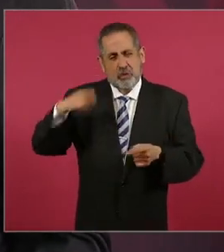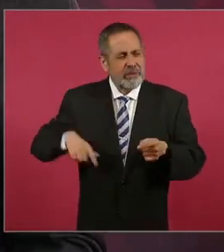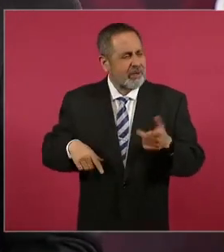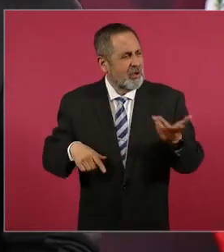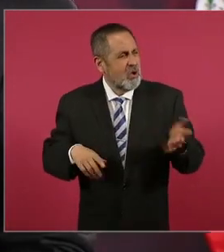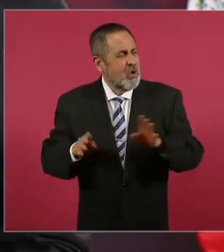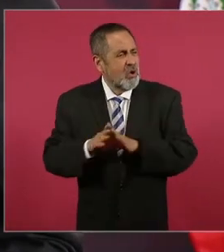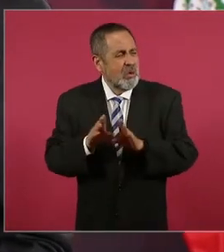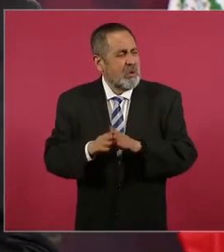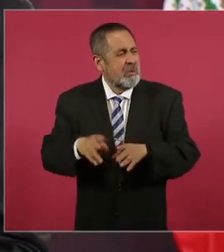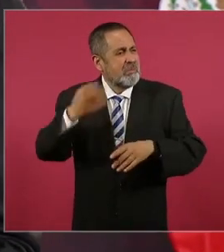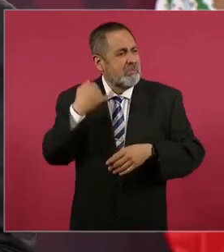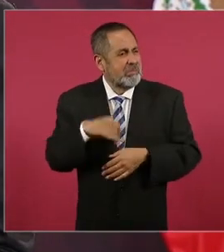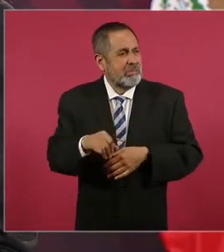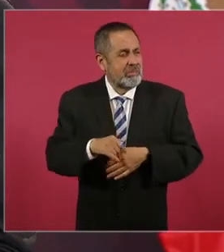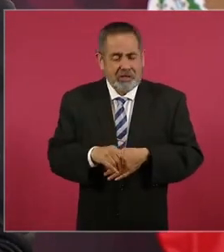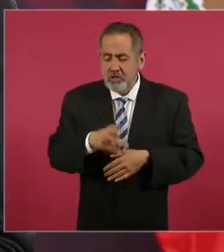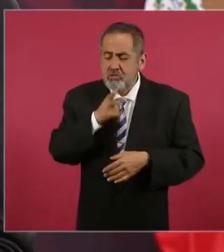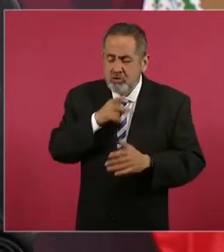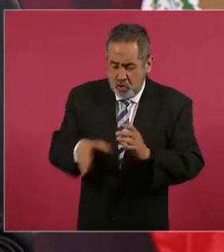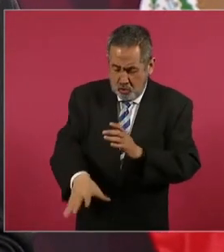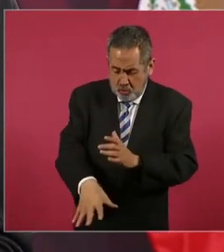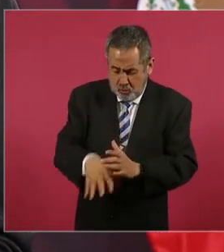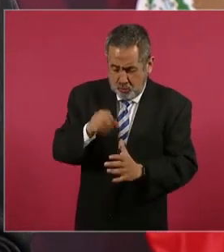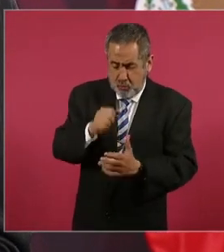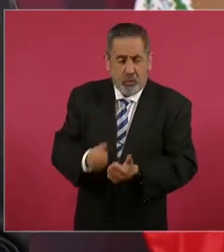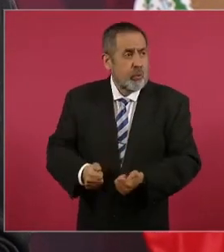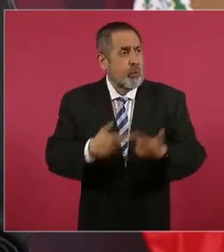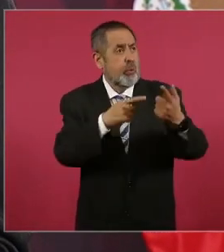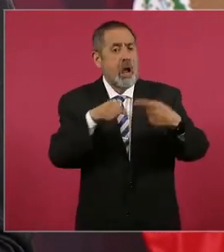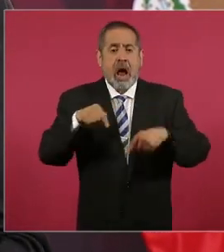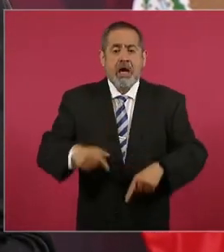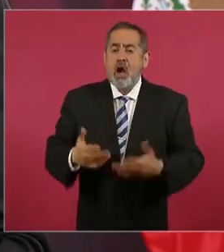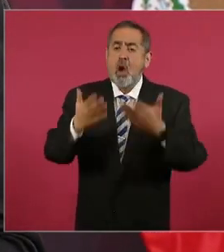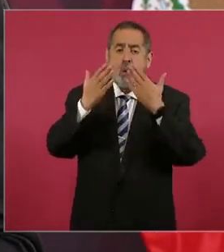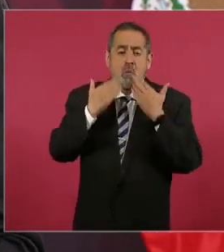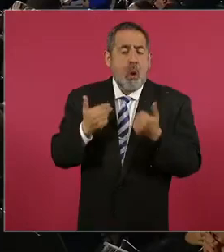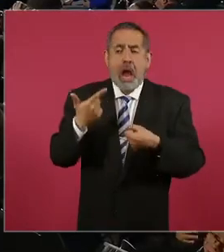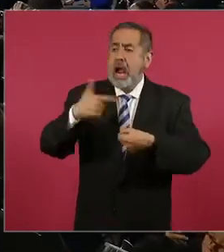vender materia prima y comprar gasolinas.